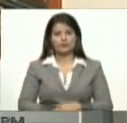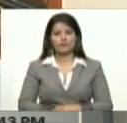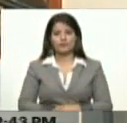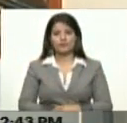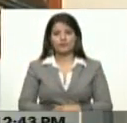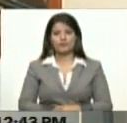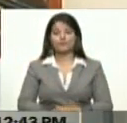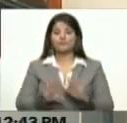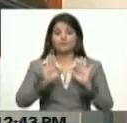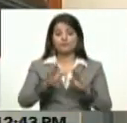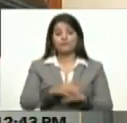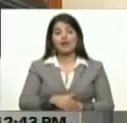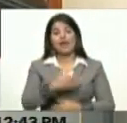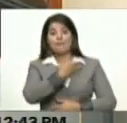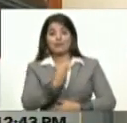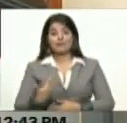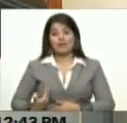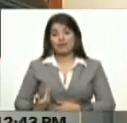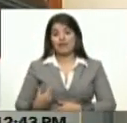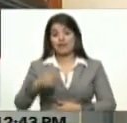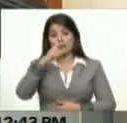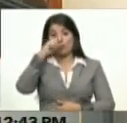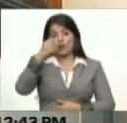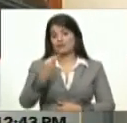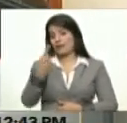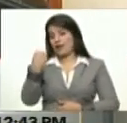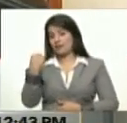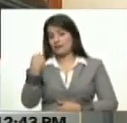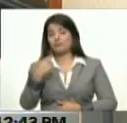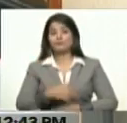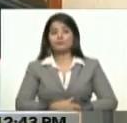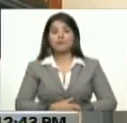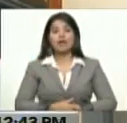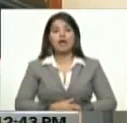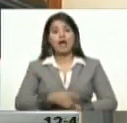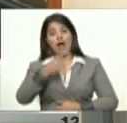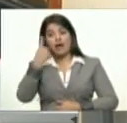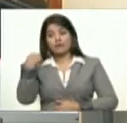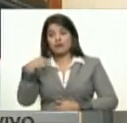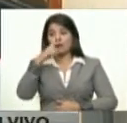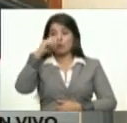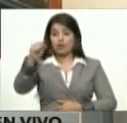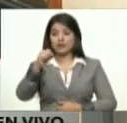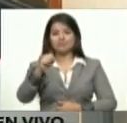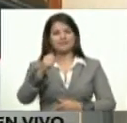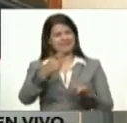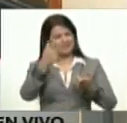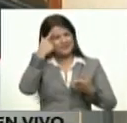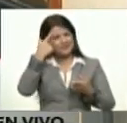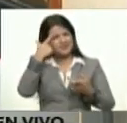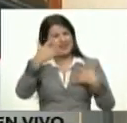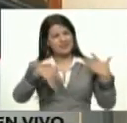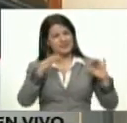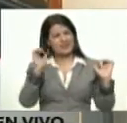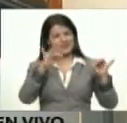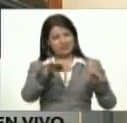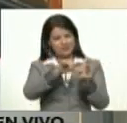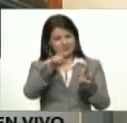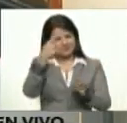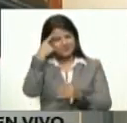el presidente Nicolás Maduro, como todos lo saben además, en un escenario que no puede ser más hermoso, allá en